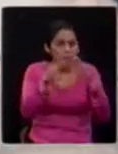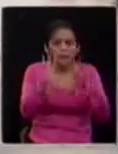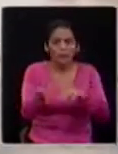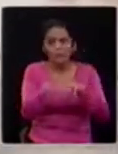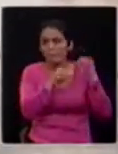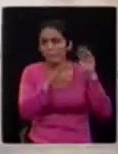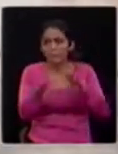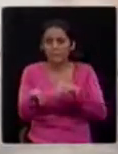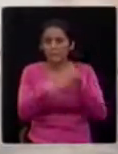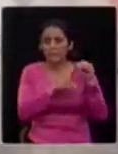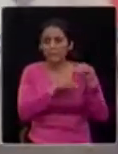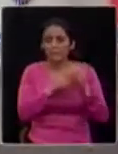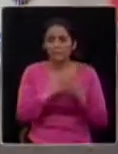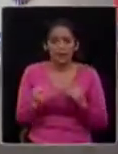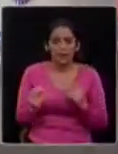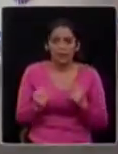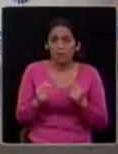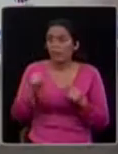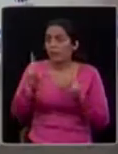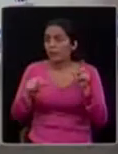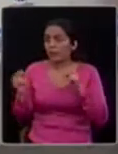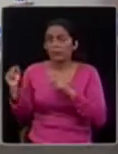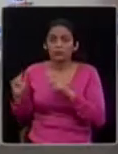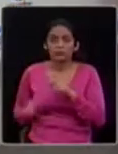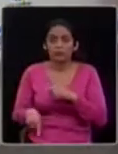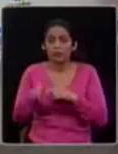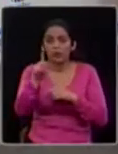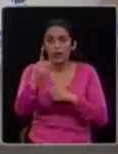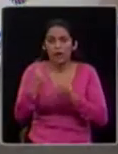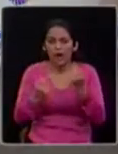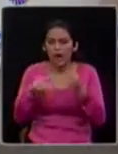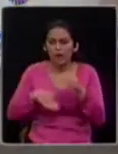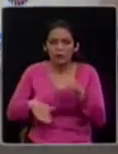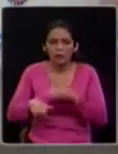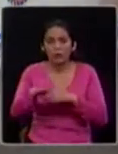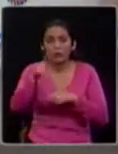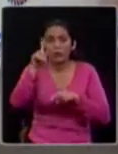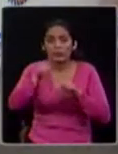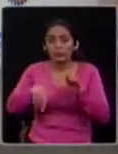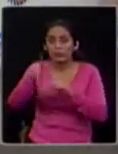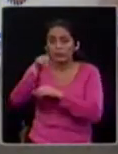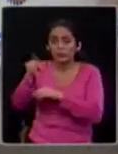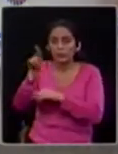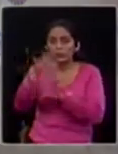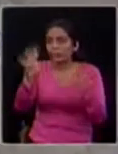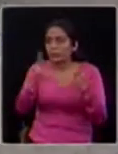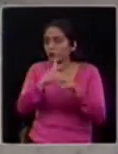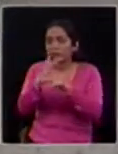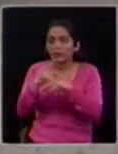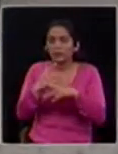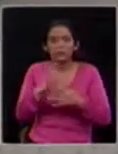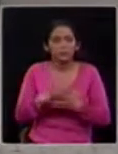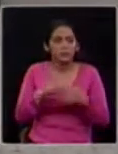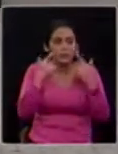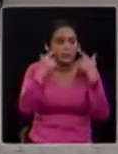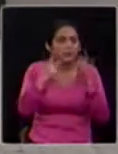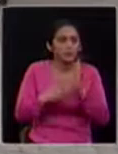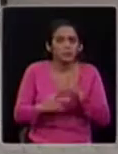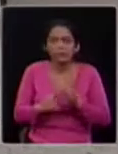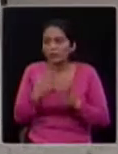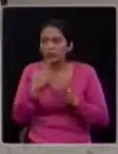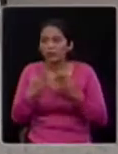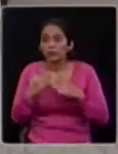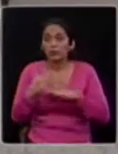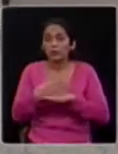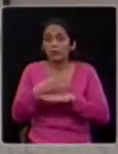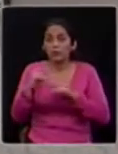edificio. Asimismo, se restringió la circulación vehicular en los exteriores de la entidad. Minutos después, llegaron los